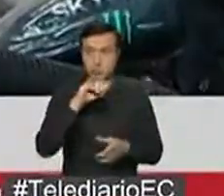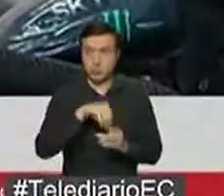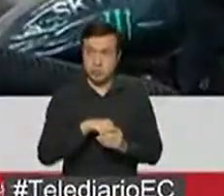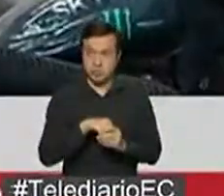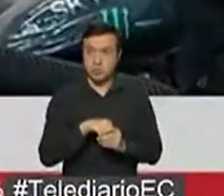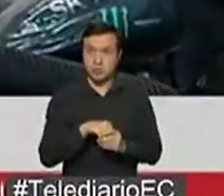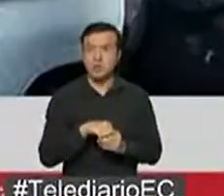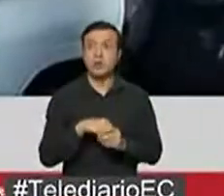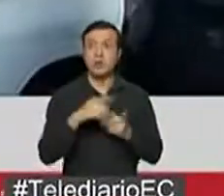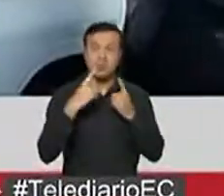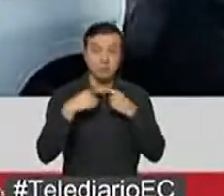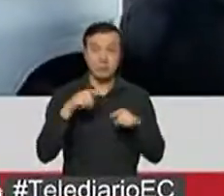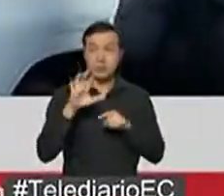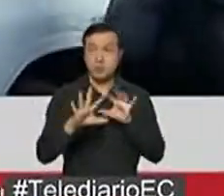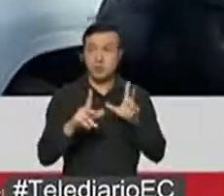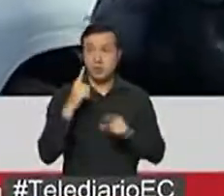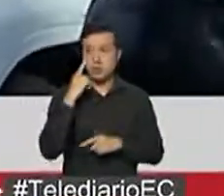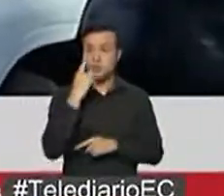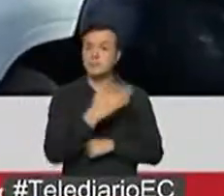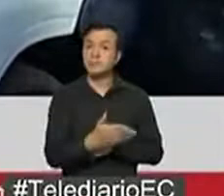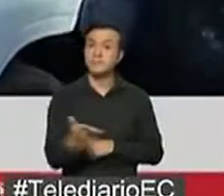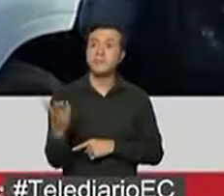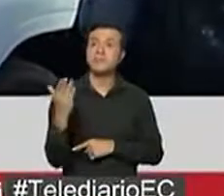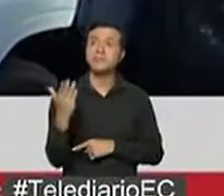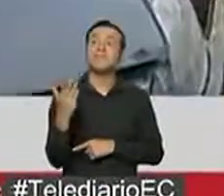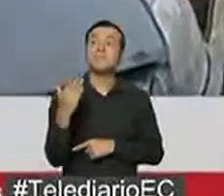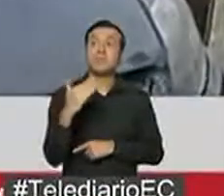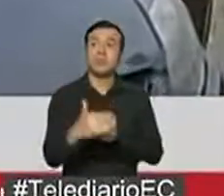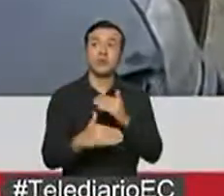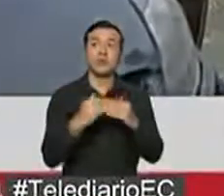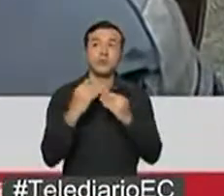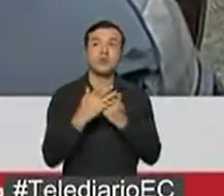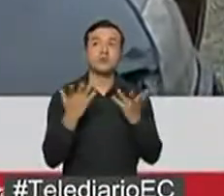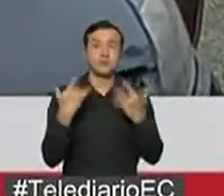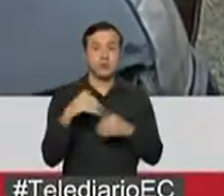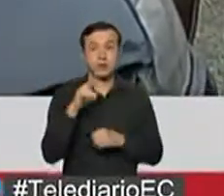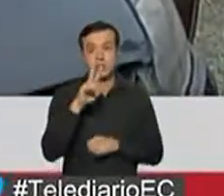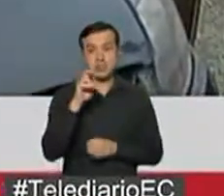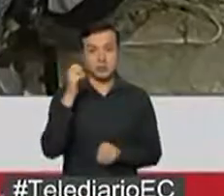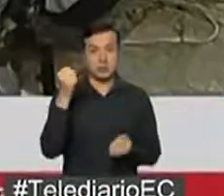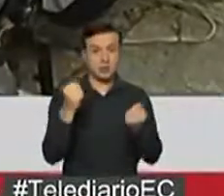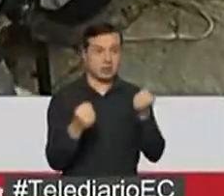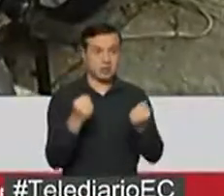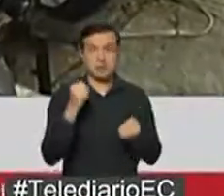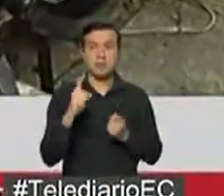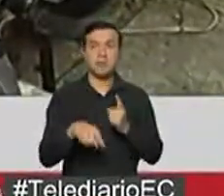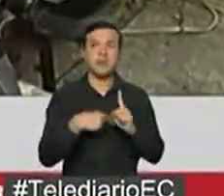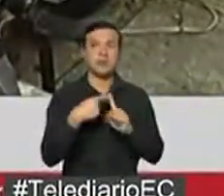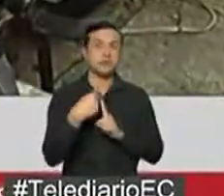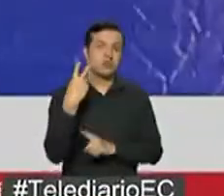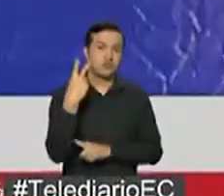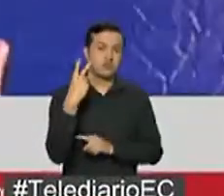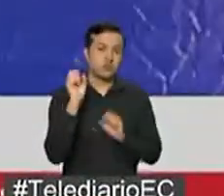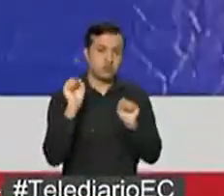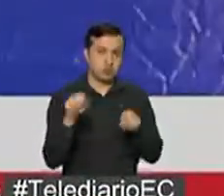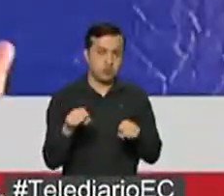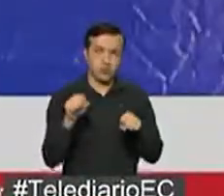reportados como robados resultado de este proceso se hallaron 20 vehículos y los remotos